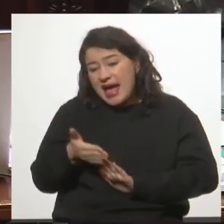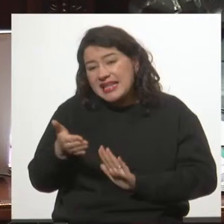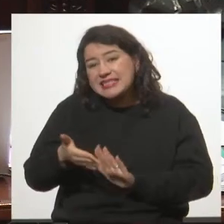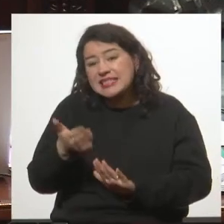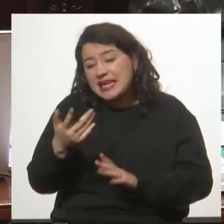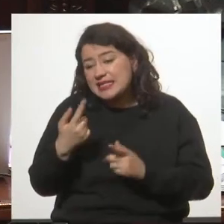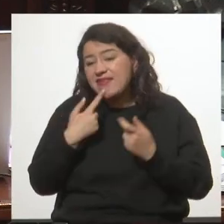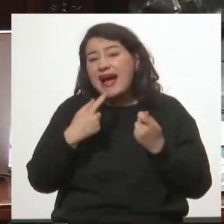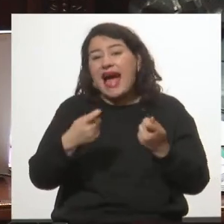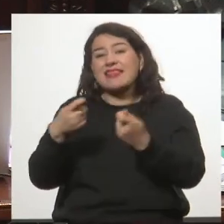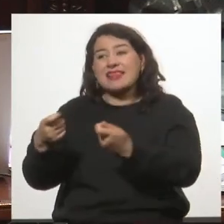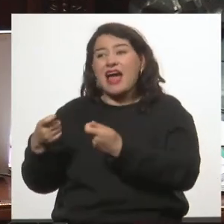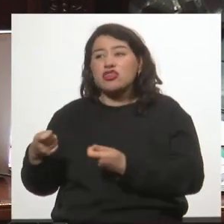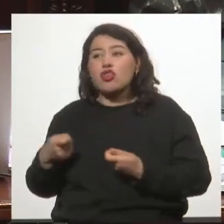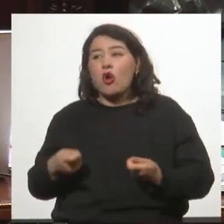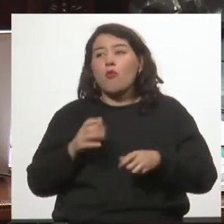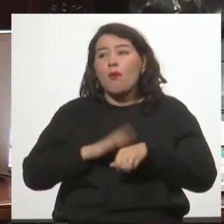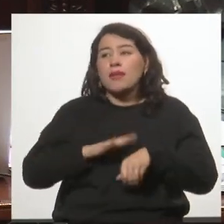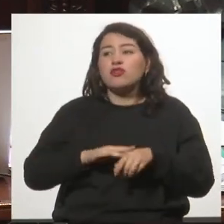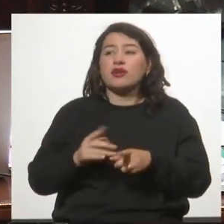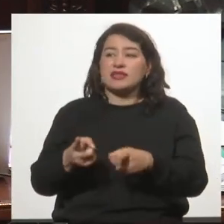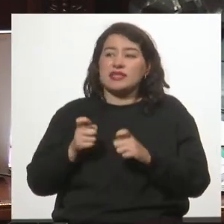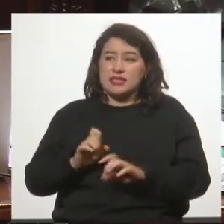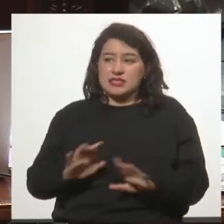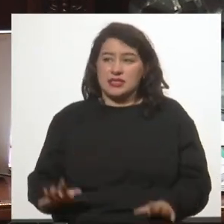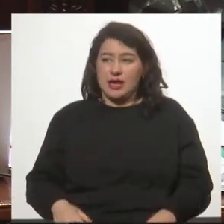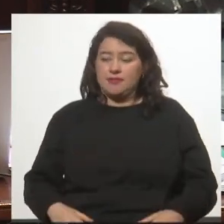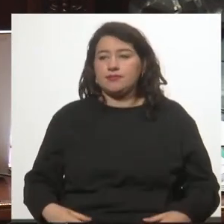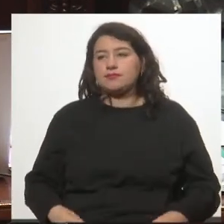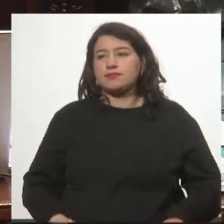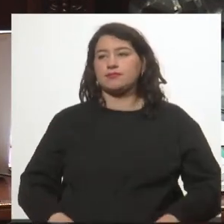a medida que fue necesario